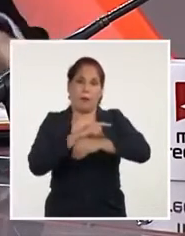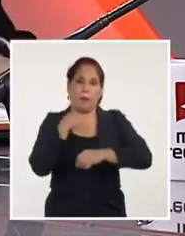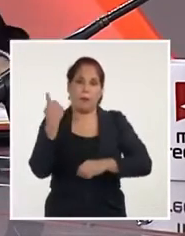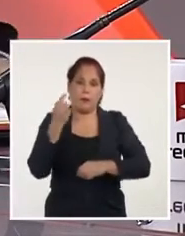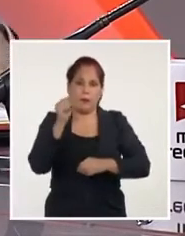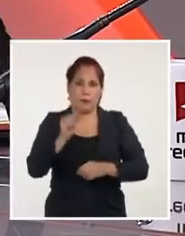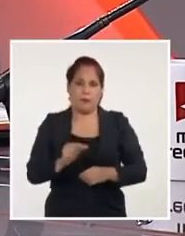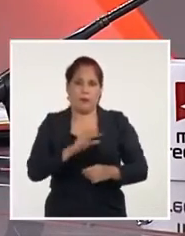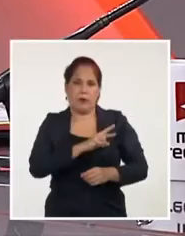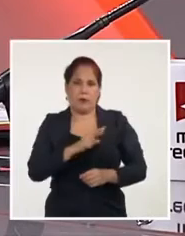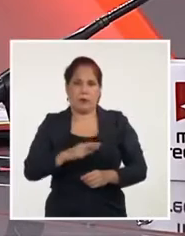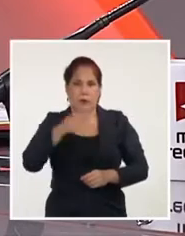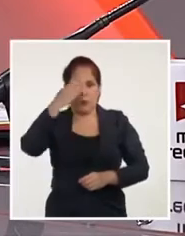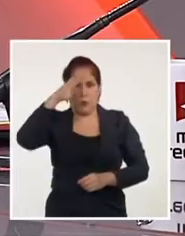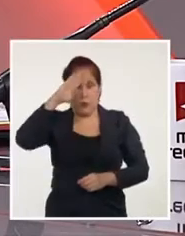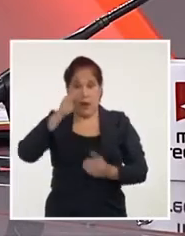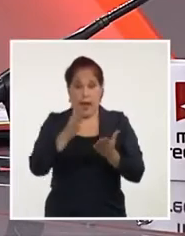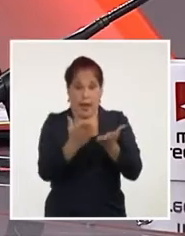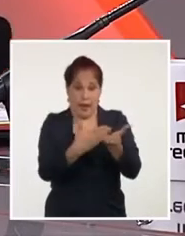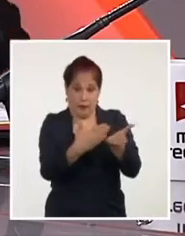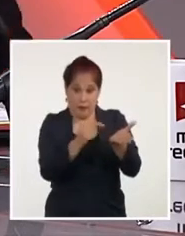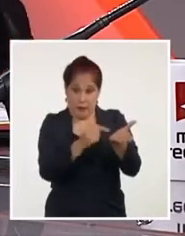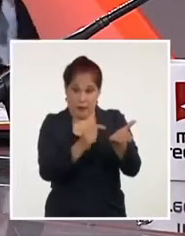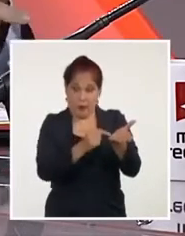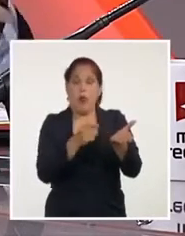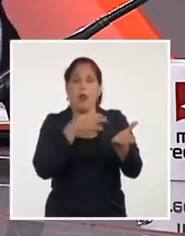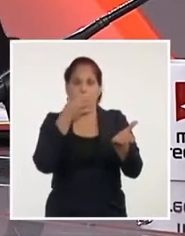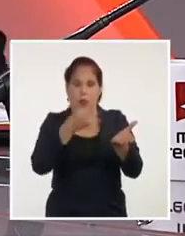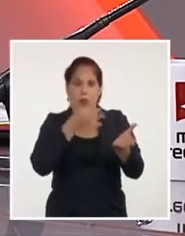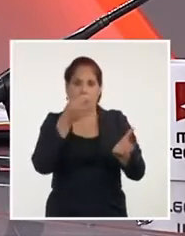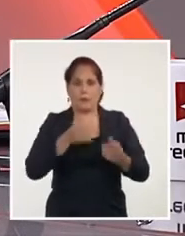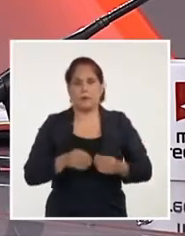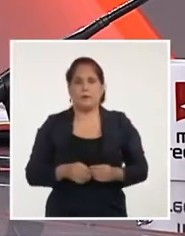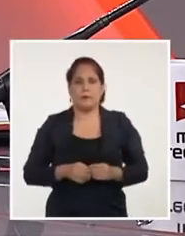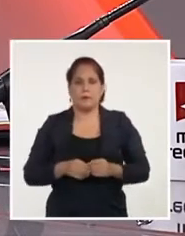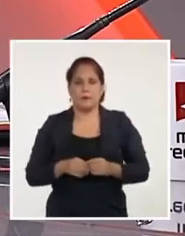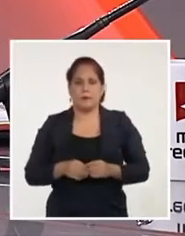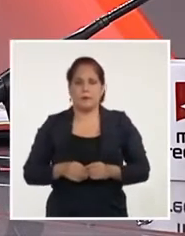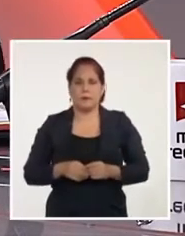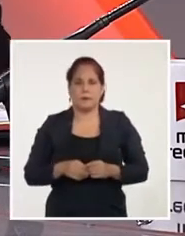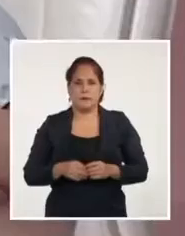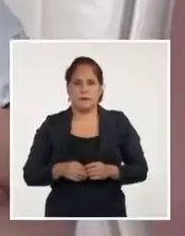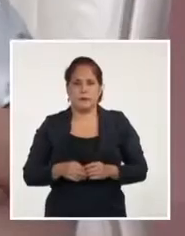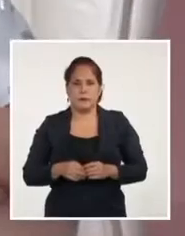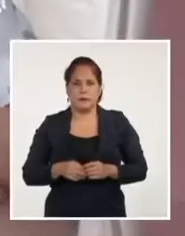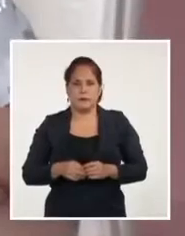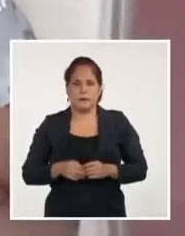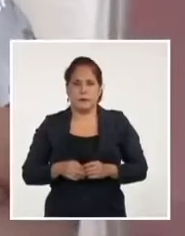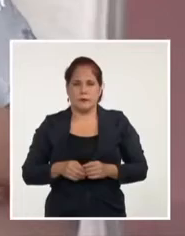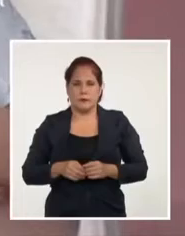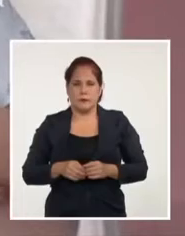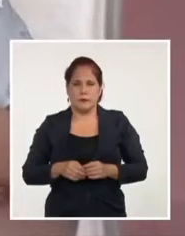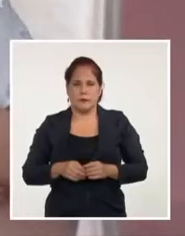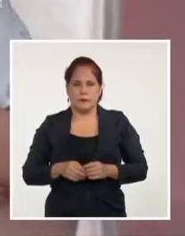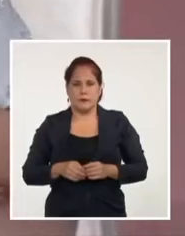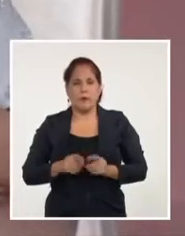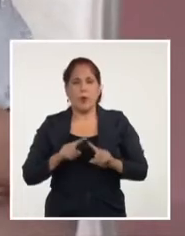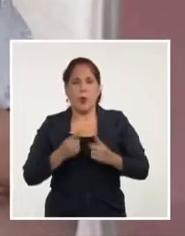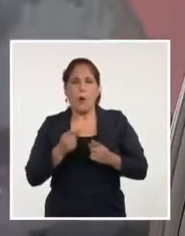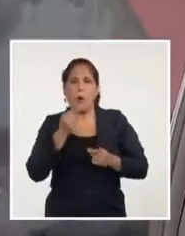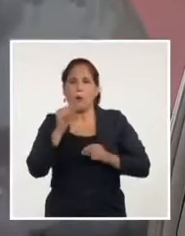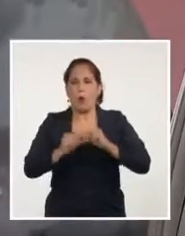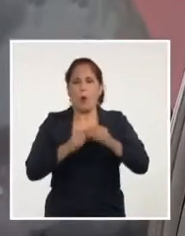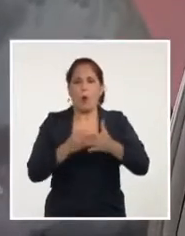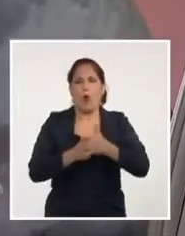Está ahí en el manual de guerra no convencional. Frente a eso, Hilda, ¿cómo enfrentar un lenguaje